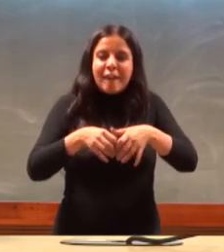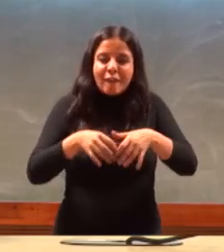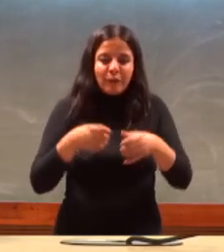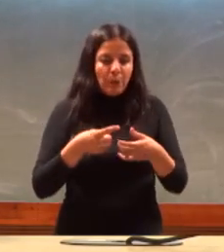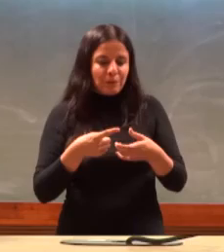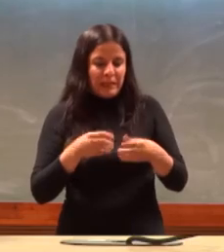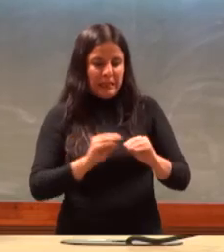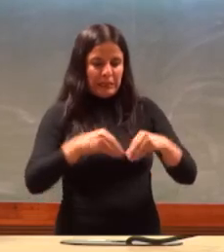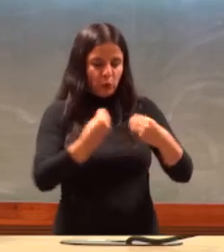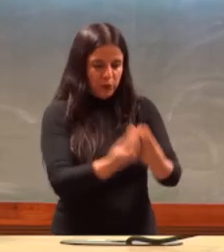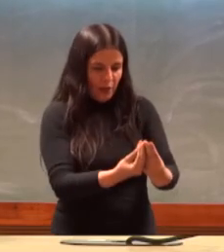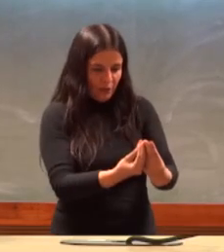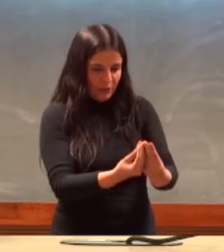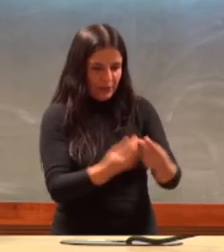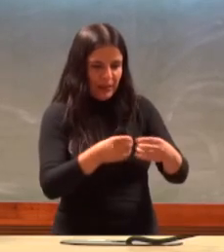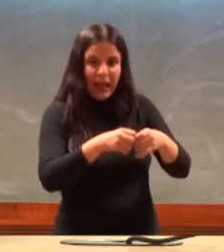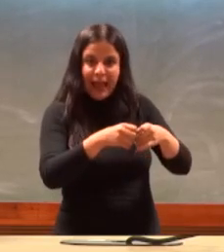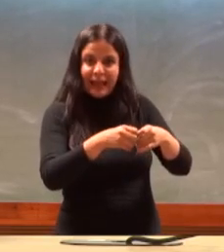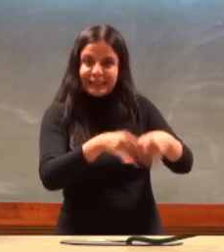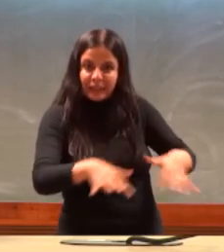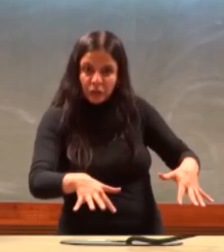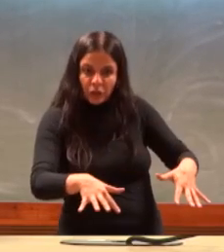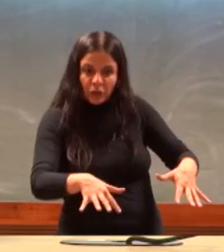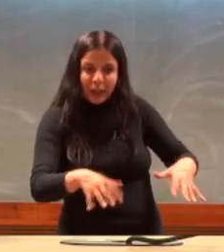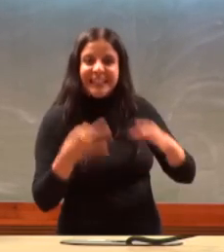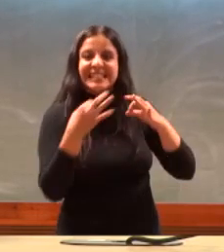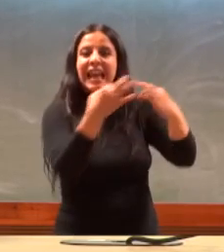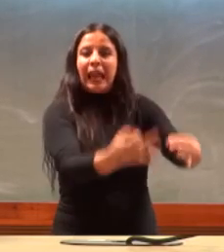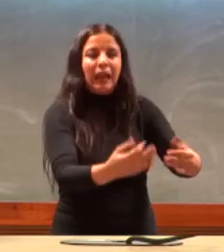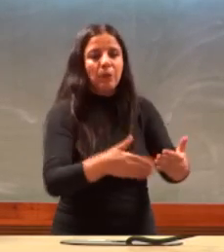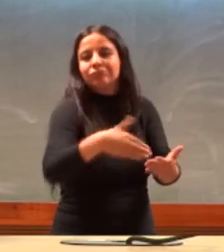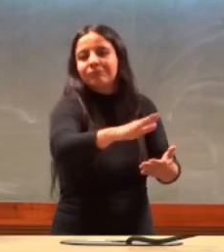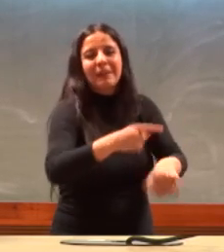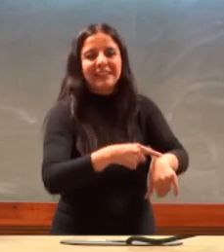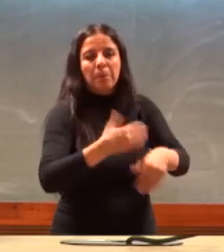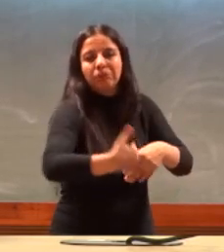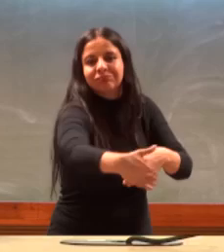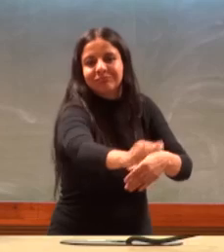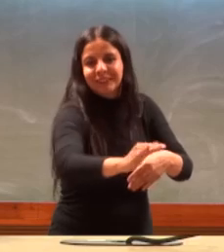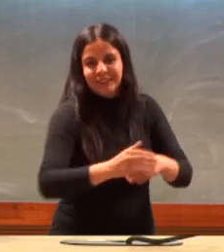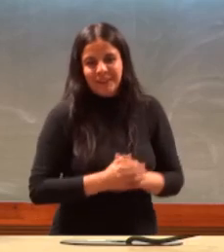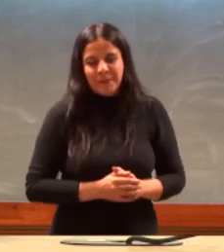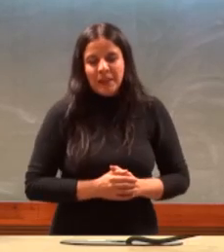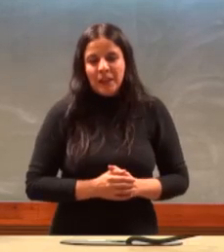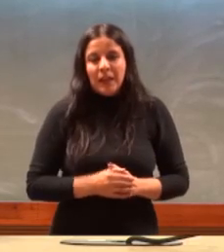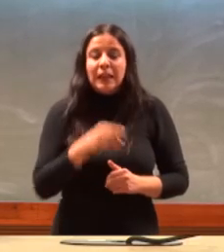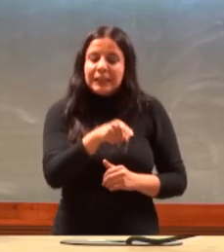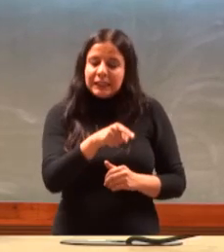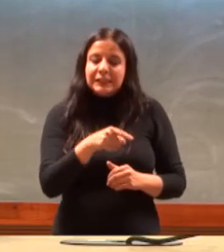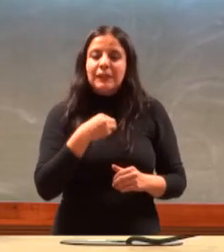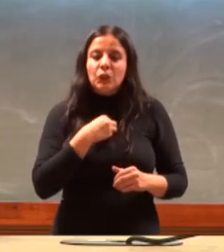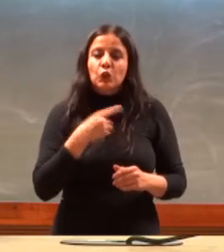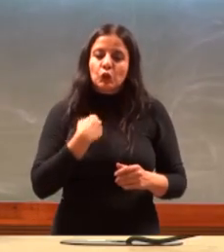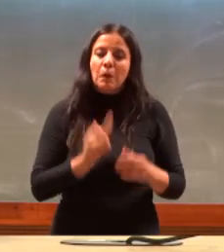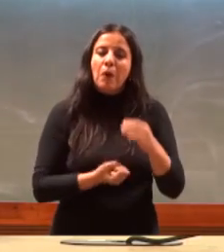llega lugares donde nosotros no estamos llegando llegando físicamente o directamente a través de los proyectos en ese sentido vamos a a